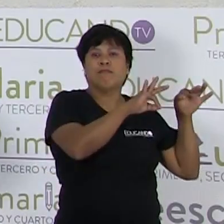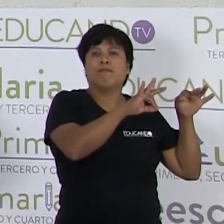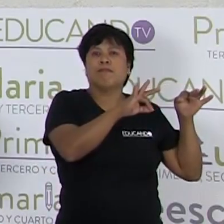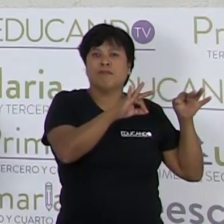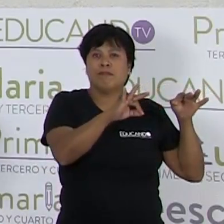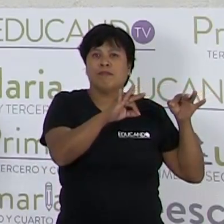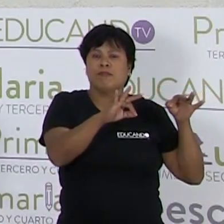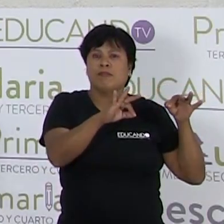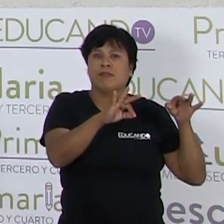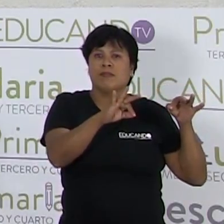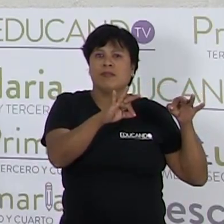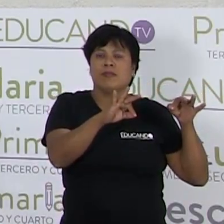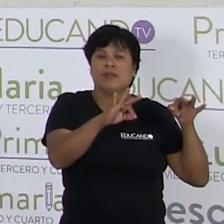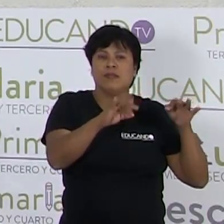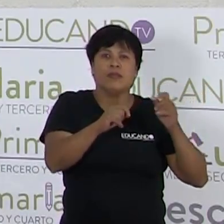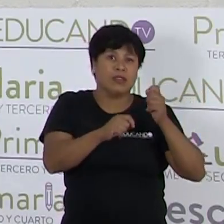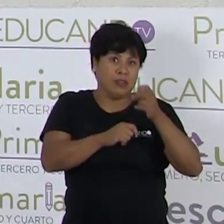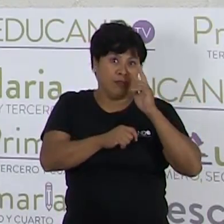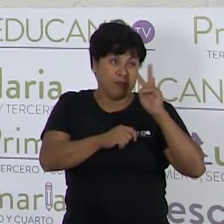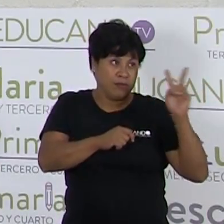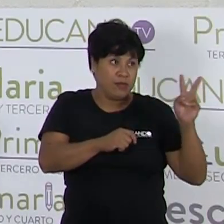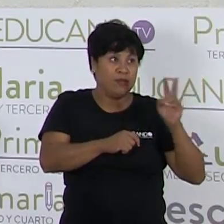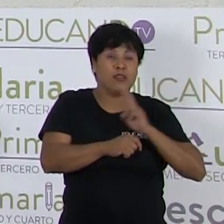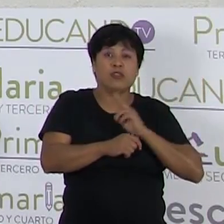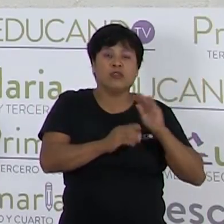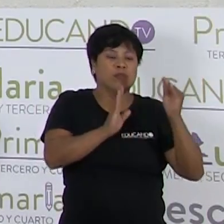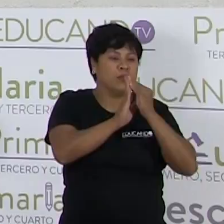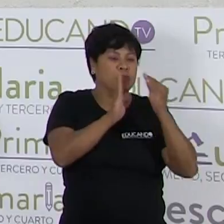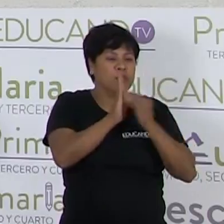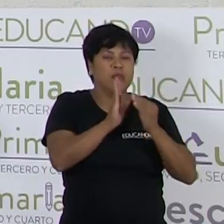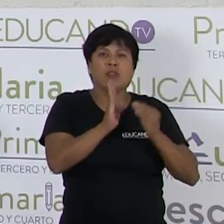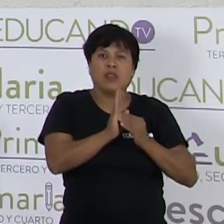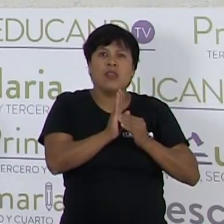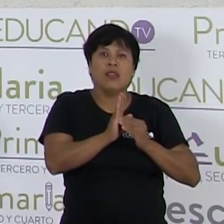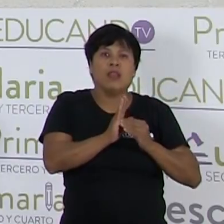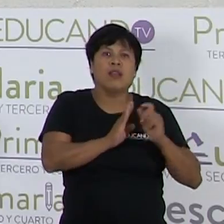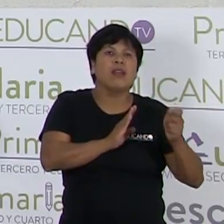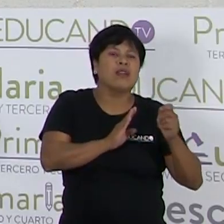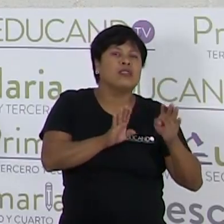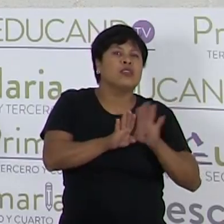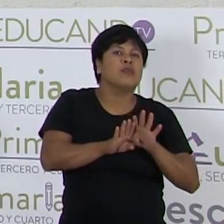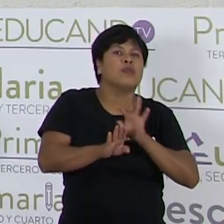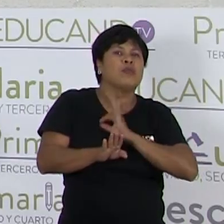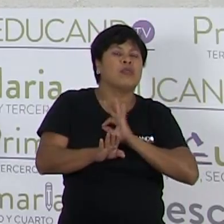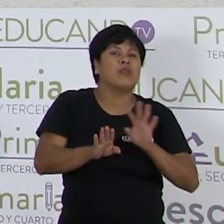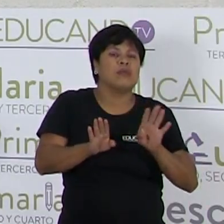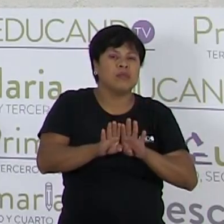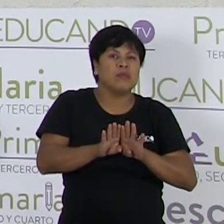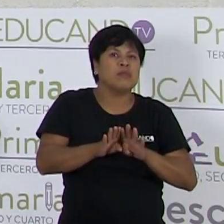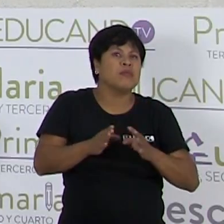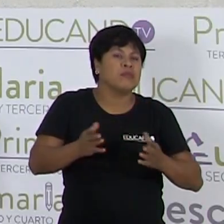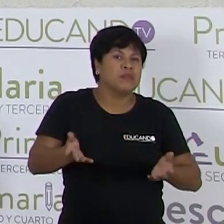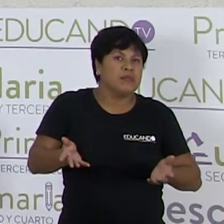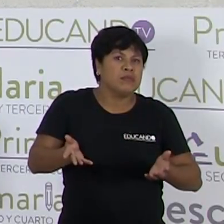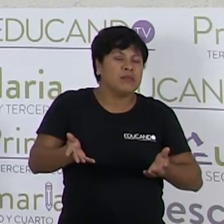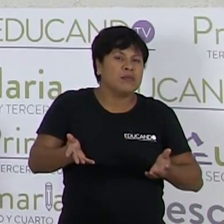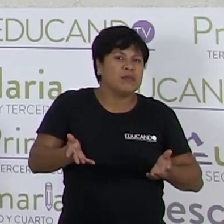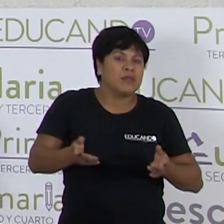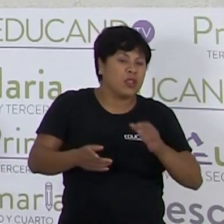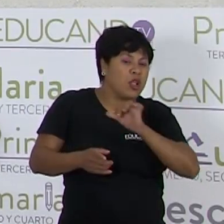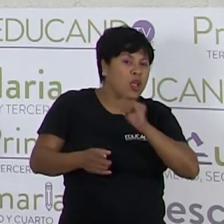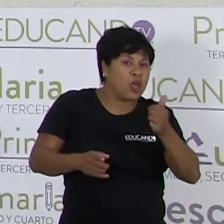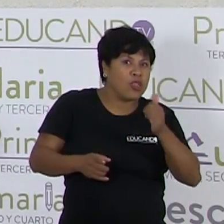y vamos a ir rellenando la figura de tal manera que vayamos formando